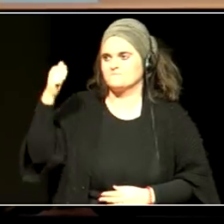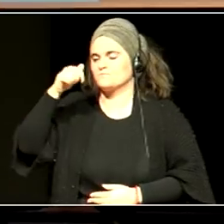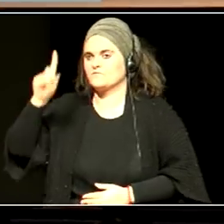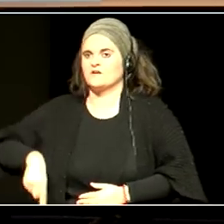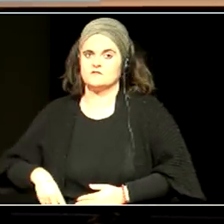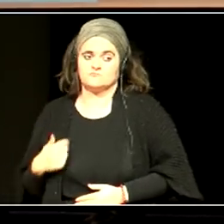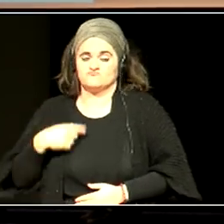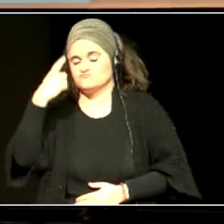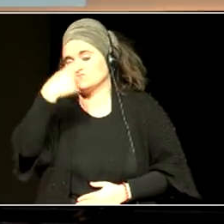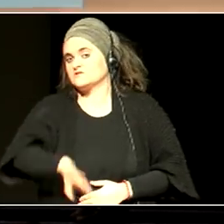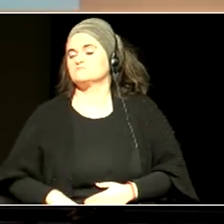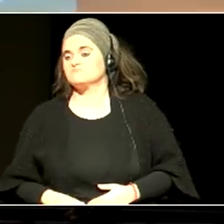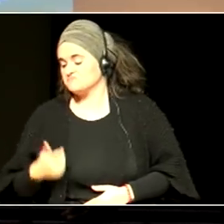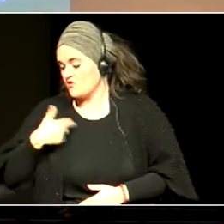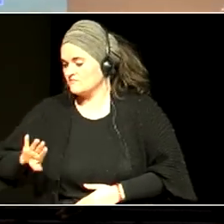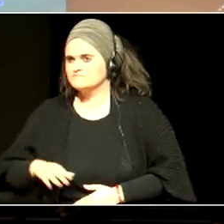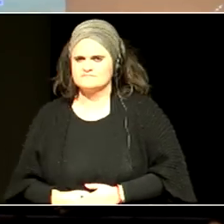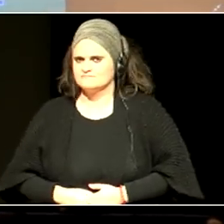uste Ya